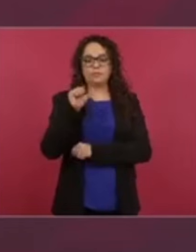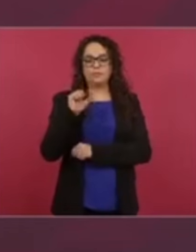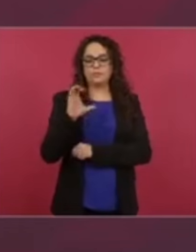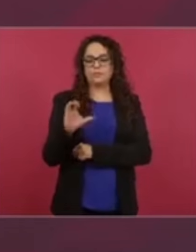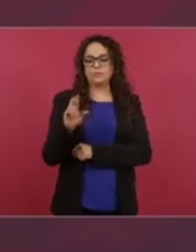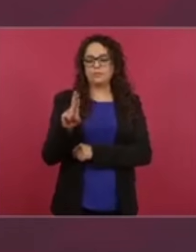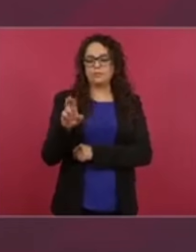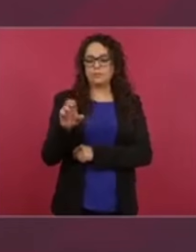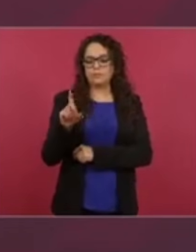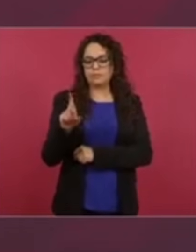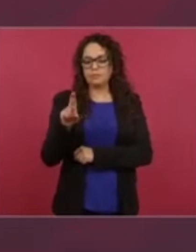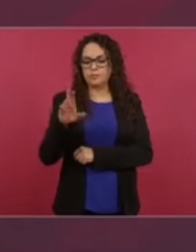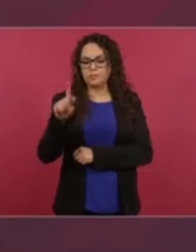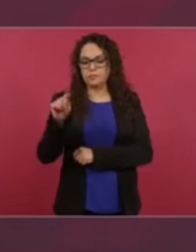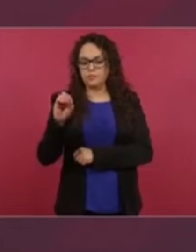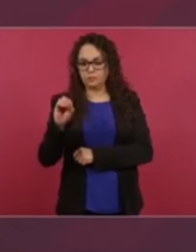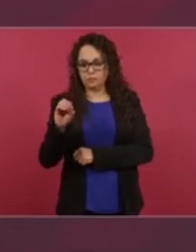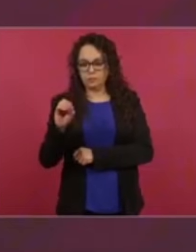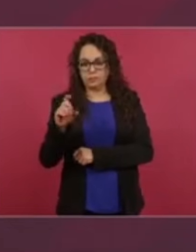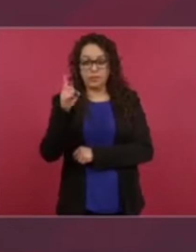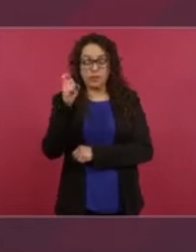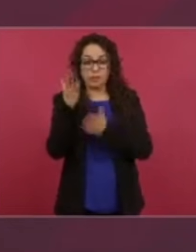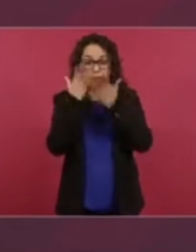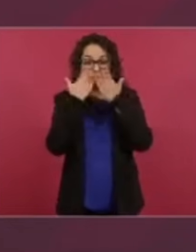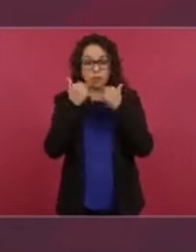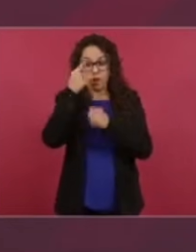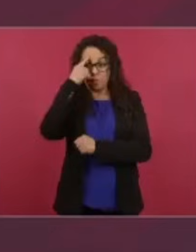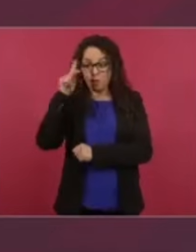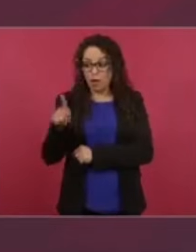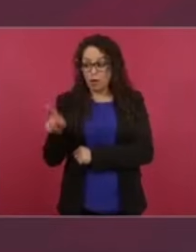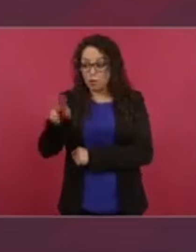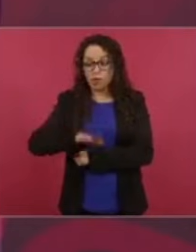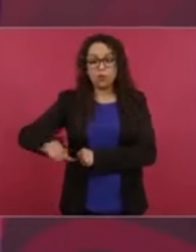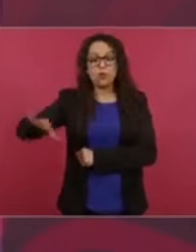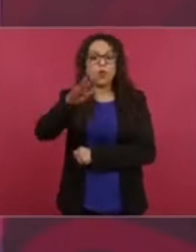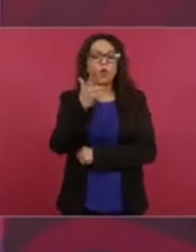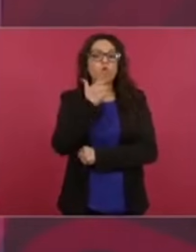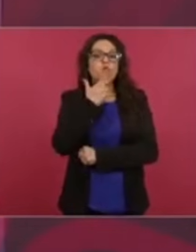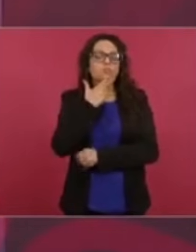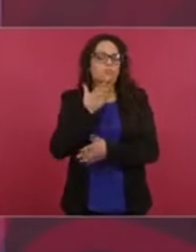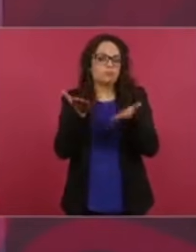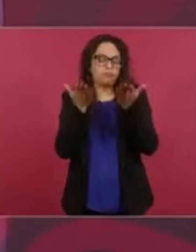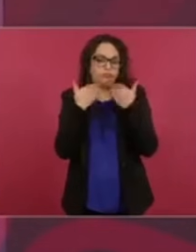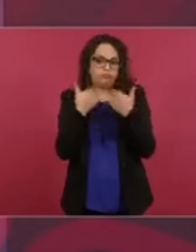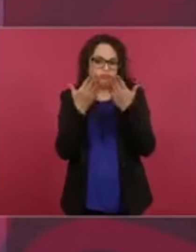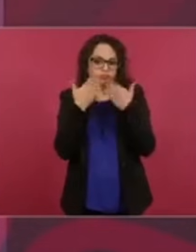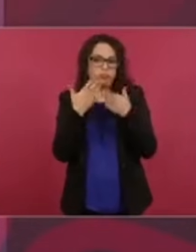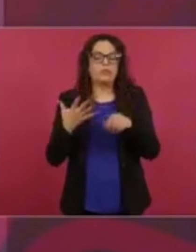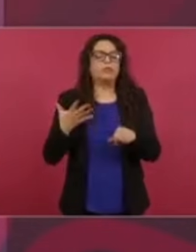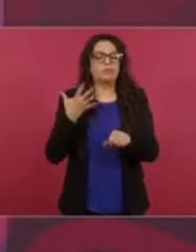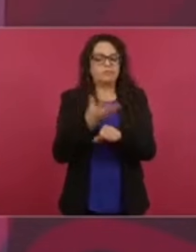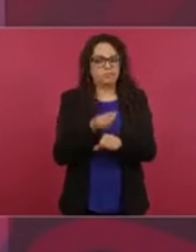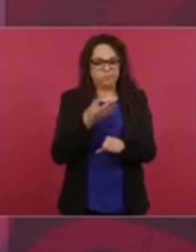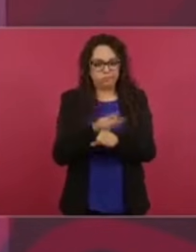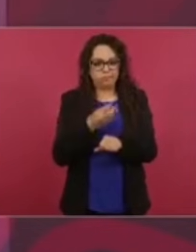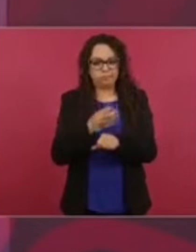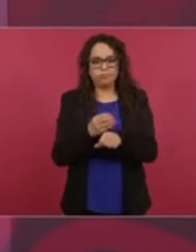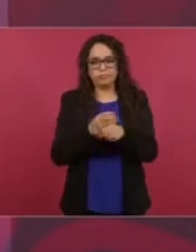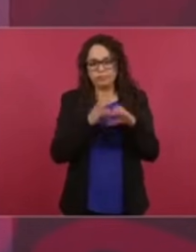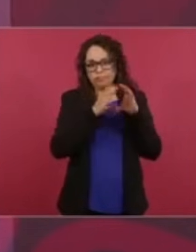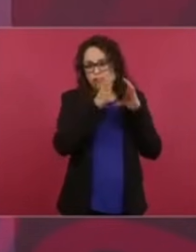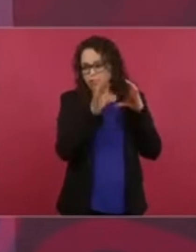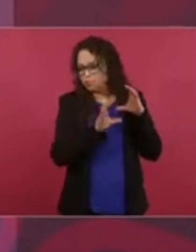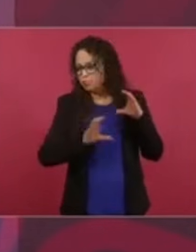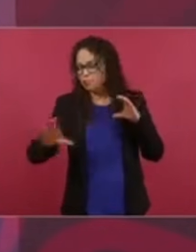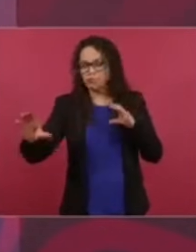para su consumo los pueblos eh muchísimas eh acciones